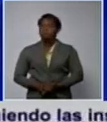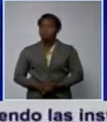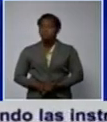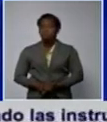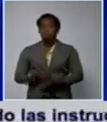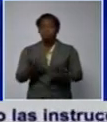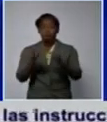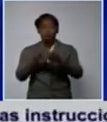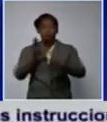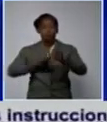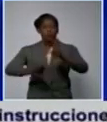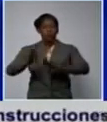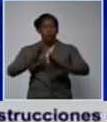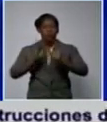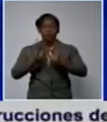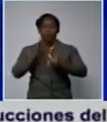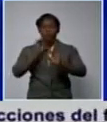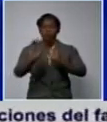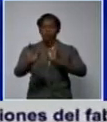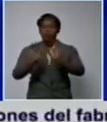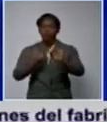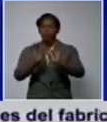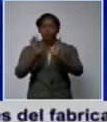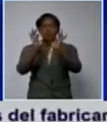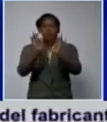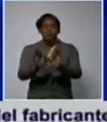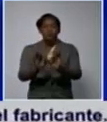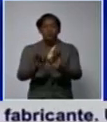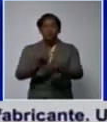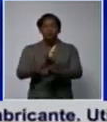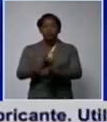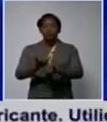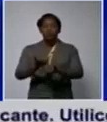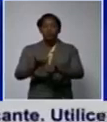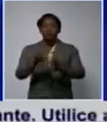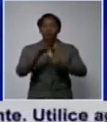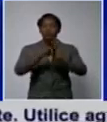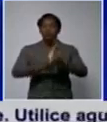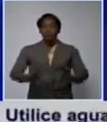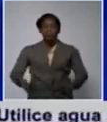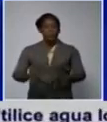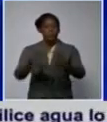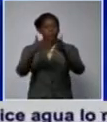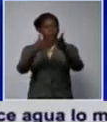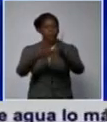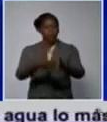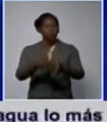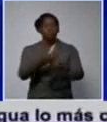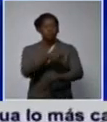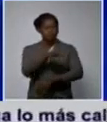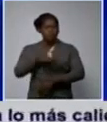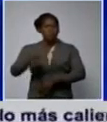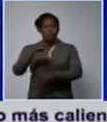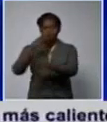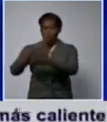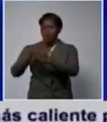Defensa, siempre lo ha sido, y adoptando un grupo de medidas importantes, ¿no? Porque